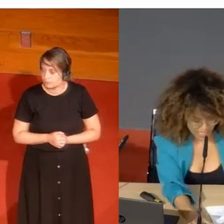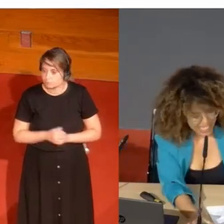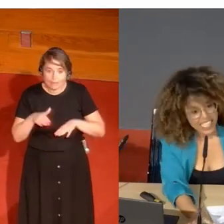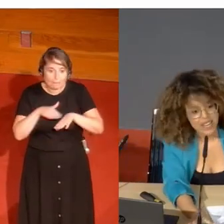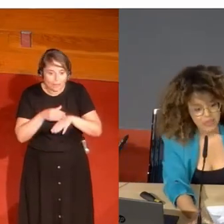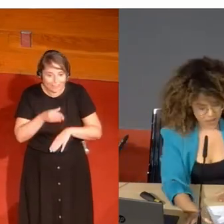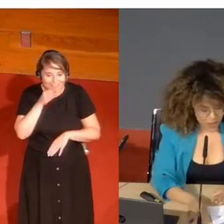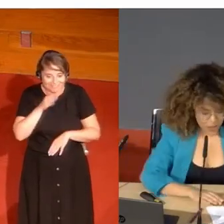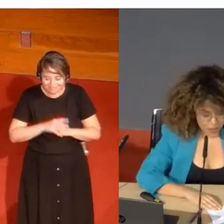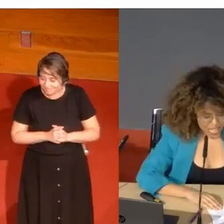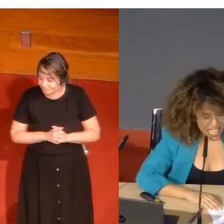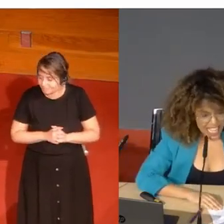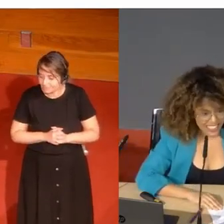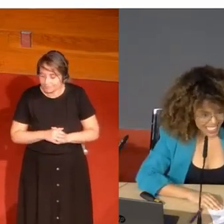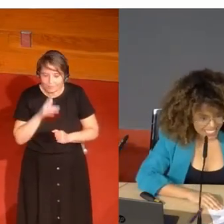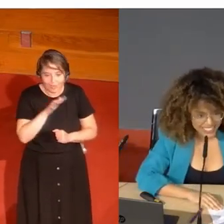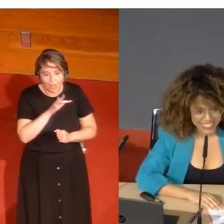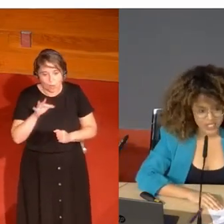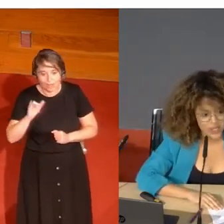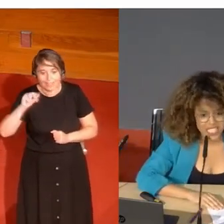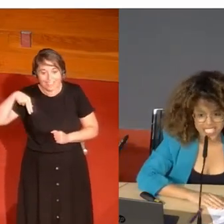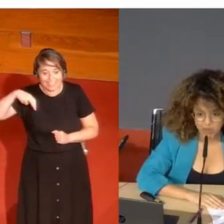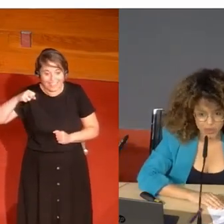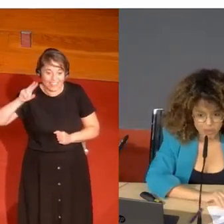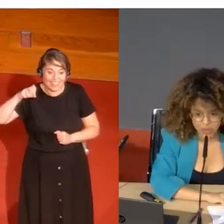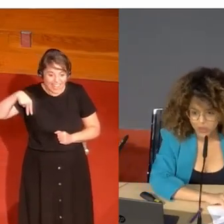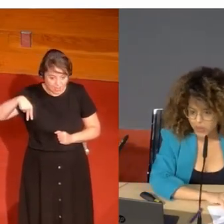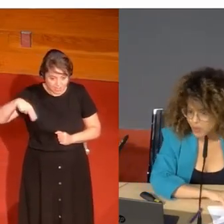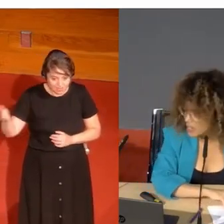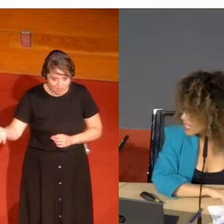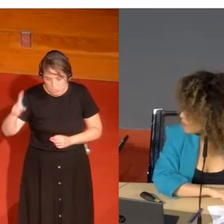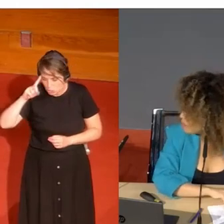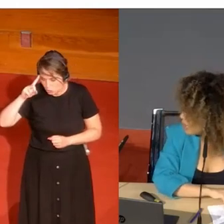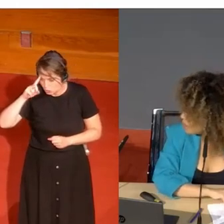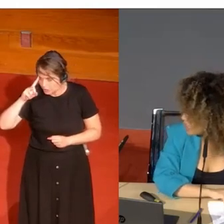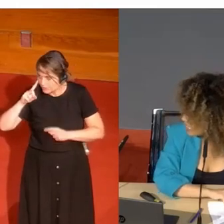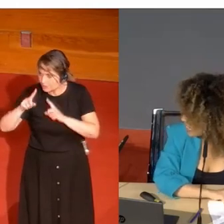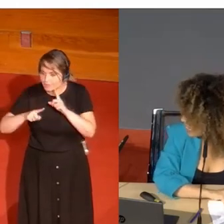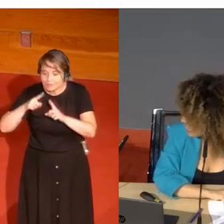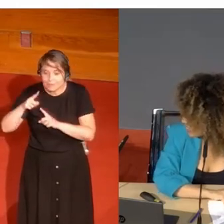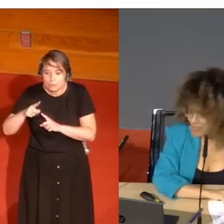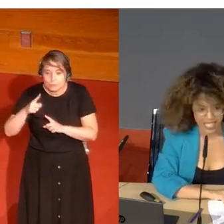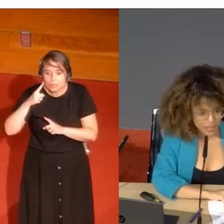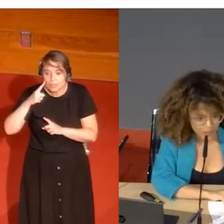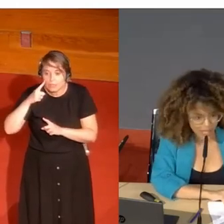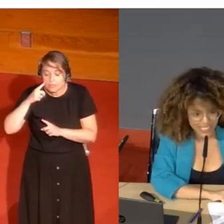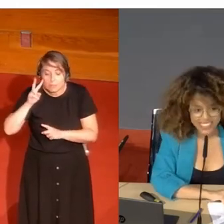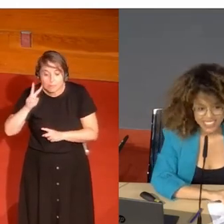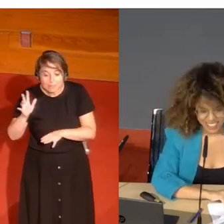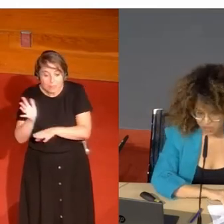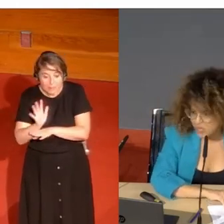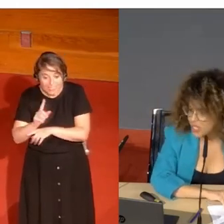disculpad Pues ahora nos vamos a a Irán De hecho no sé si algunos de vosotros luego Vais a a poder ir a a ver la